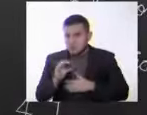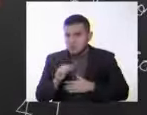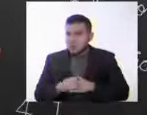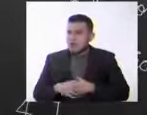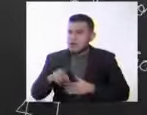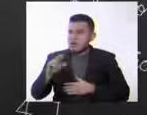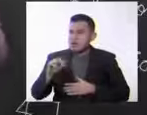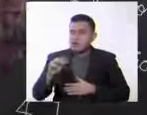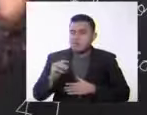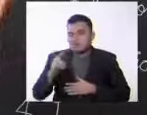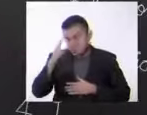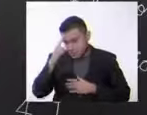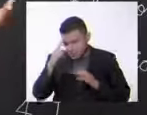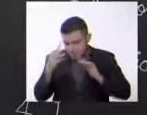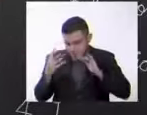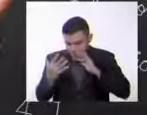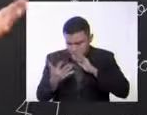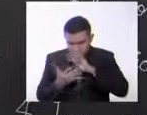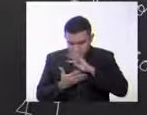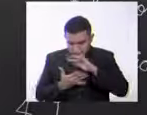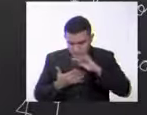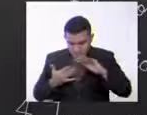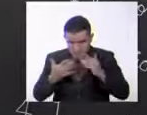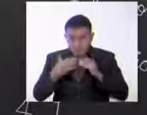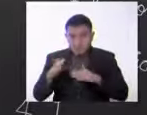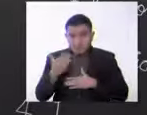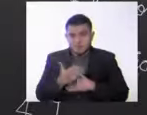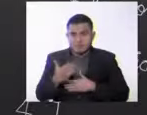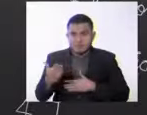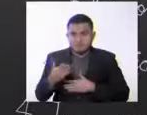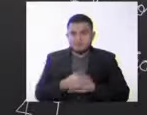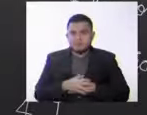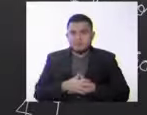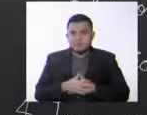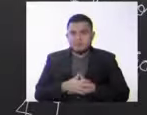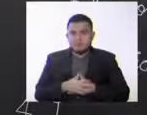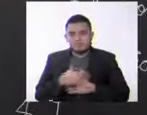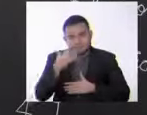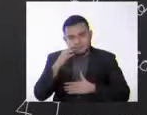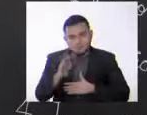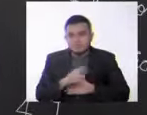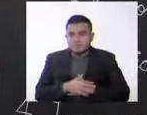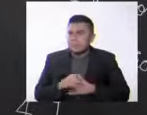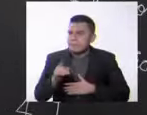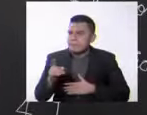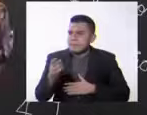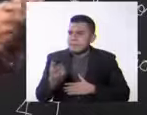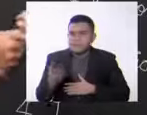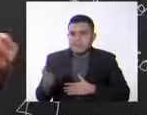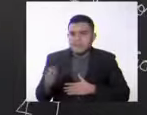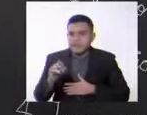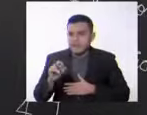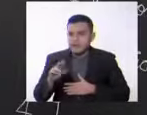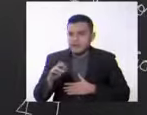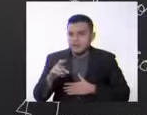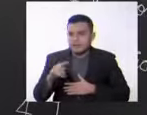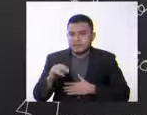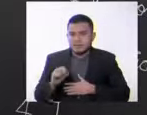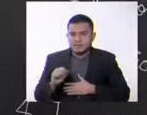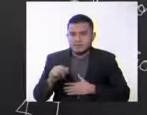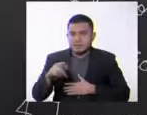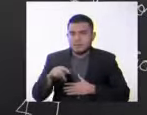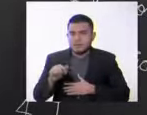ramas de la ciencia, desde diferentes perspectivas o diferentes puntos de vista. Por ejemplo, hay bienes que son de carácter paleontológico, ¿no,